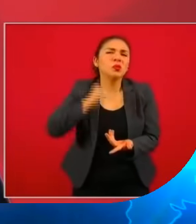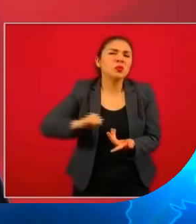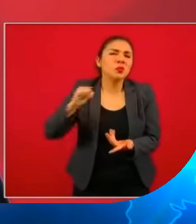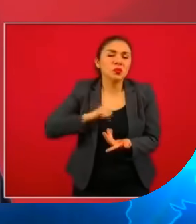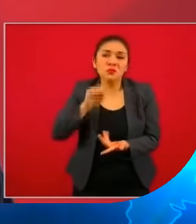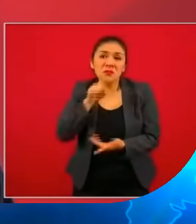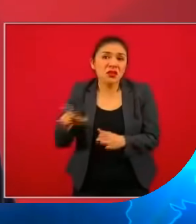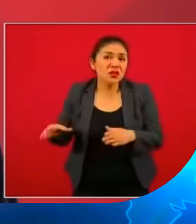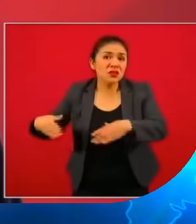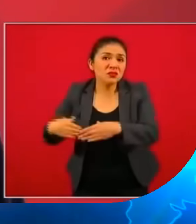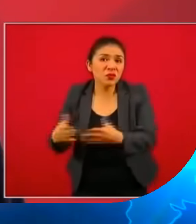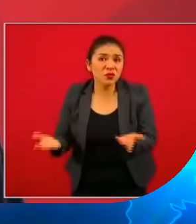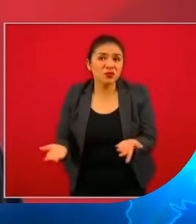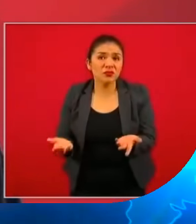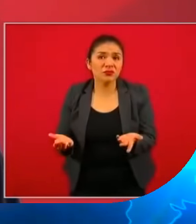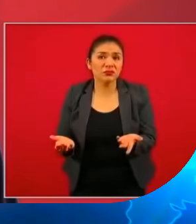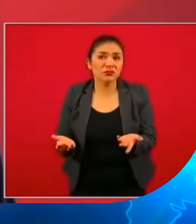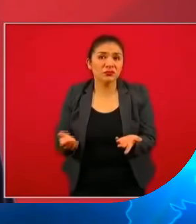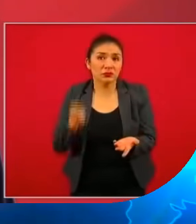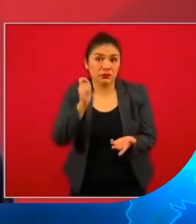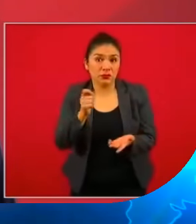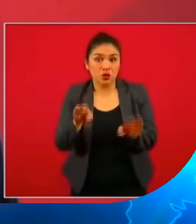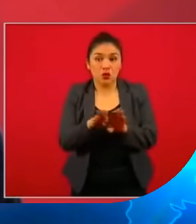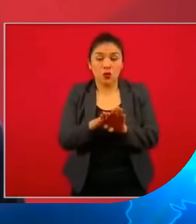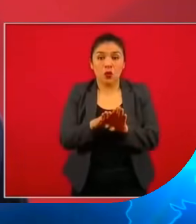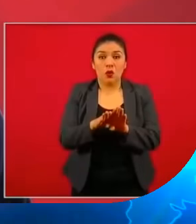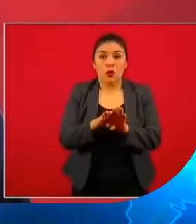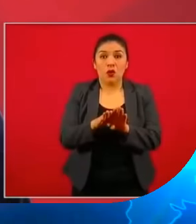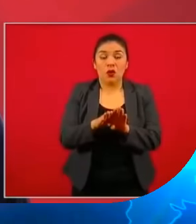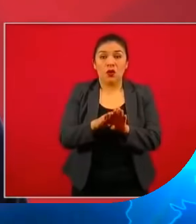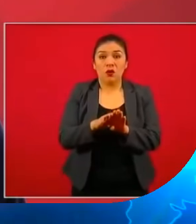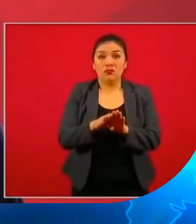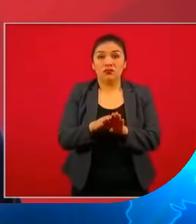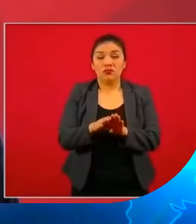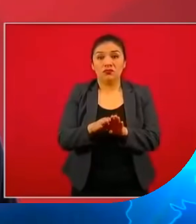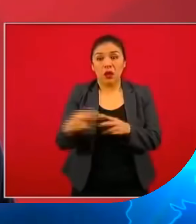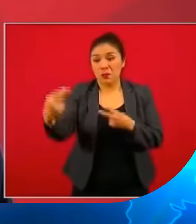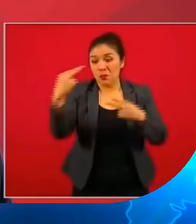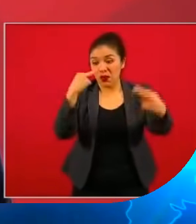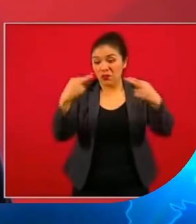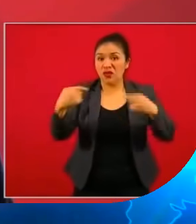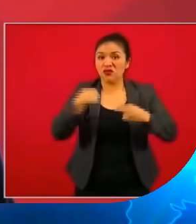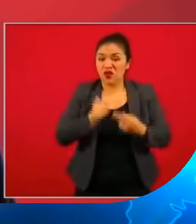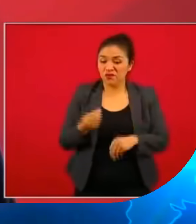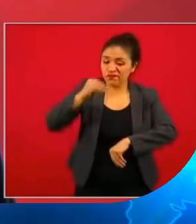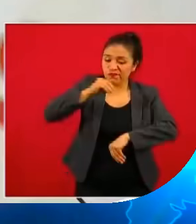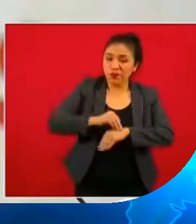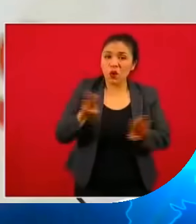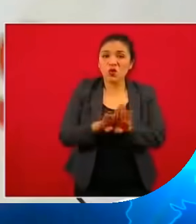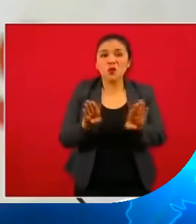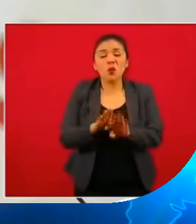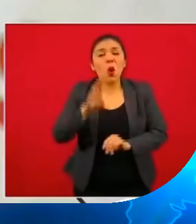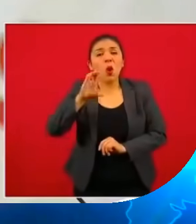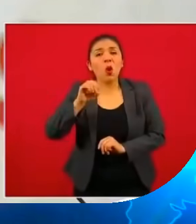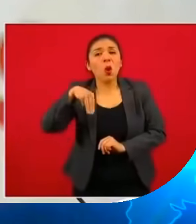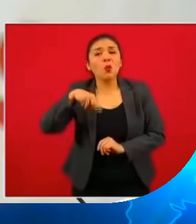el que nos vean como comunistas,